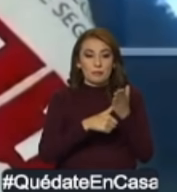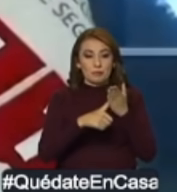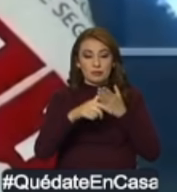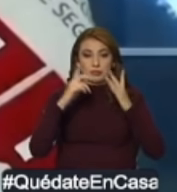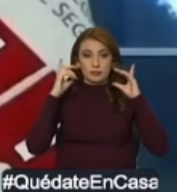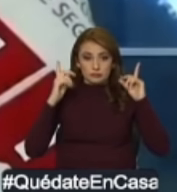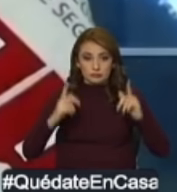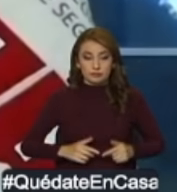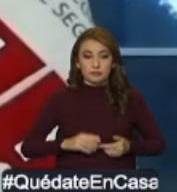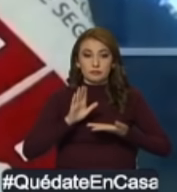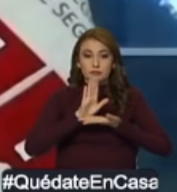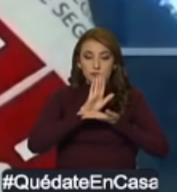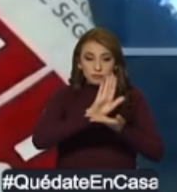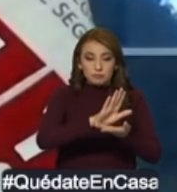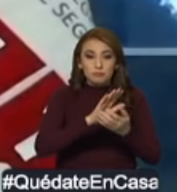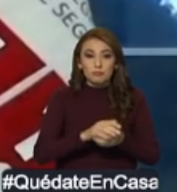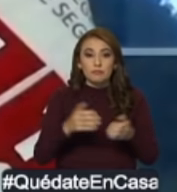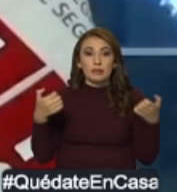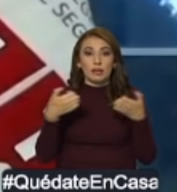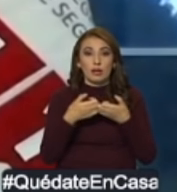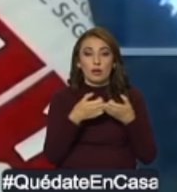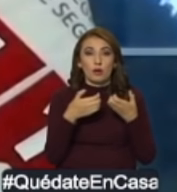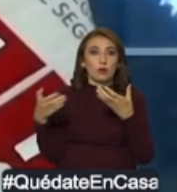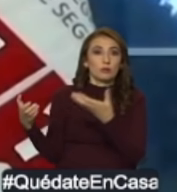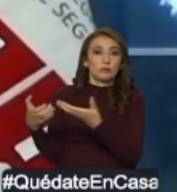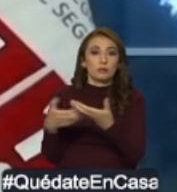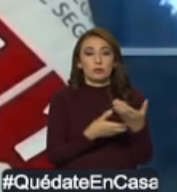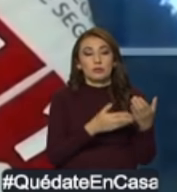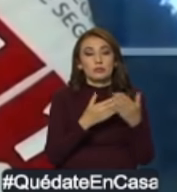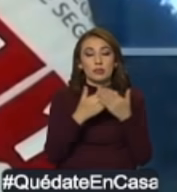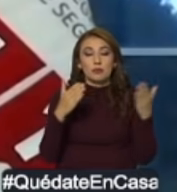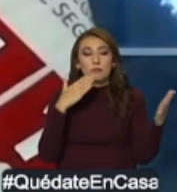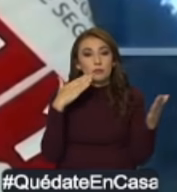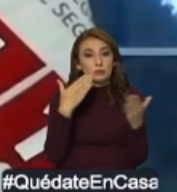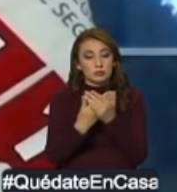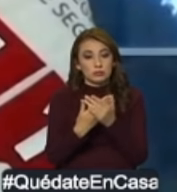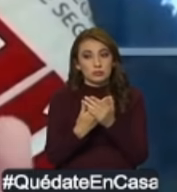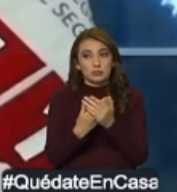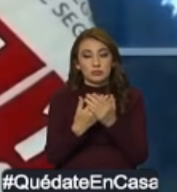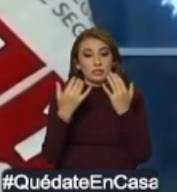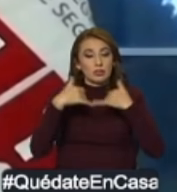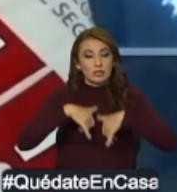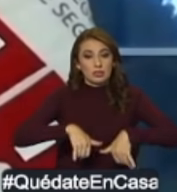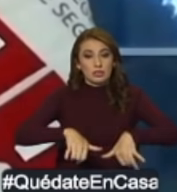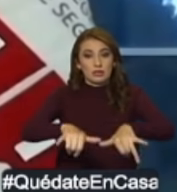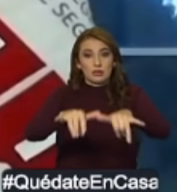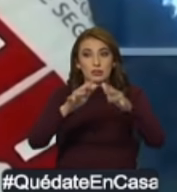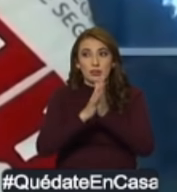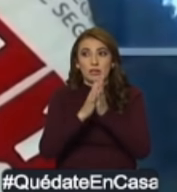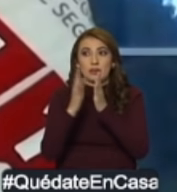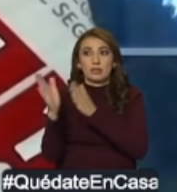Pública, el IES, Cuerpo de Bomberos, la Cruz Roja Ecuatoriana. Muchísimas gracias. Doy paso